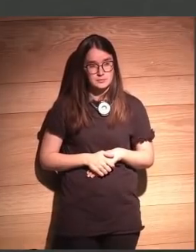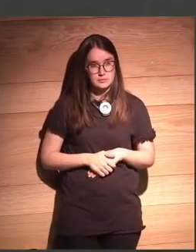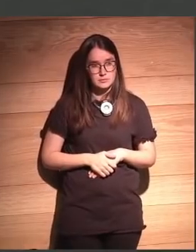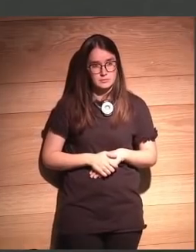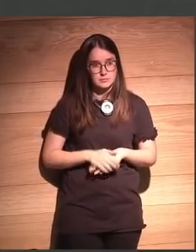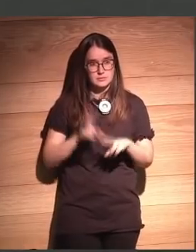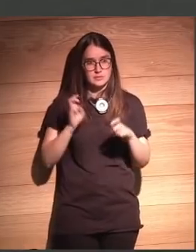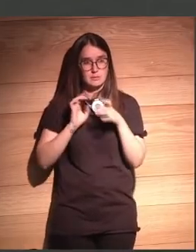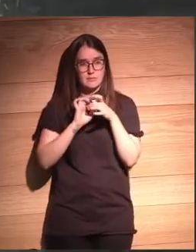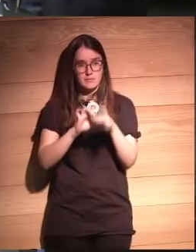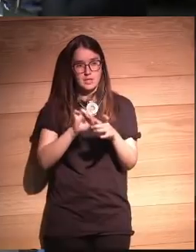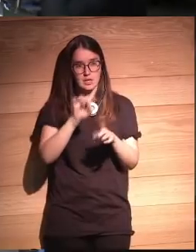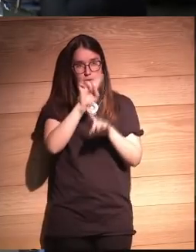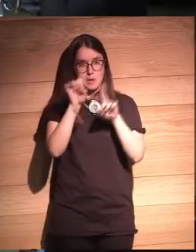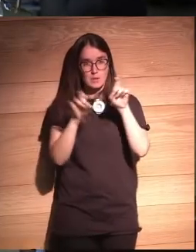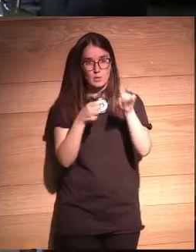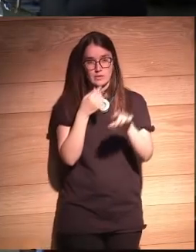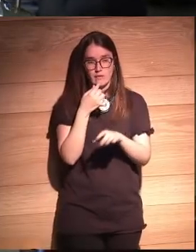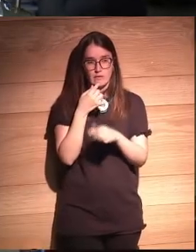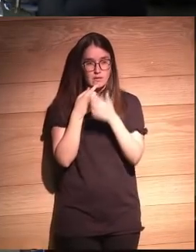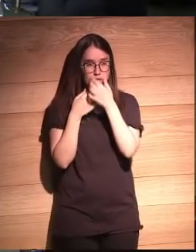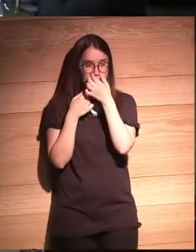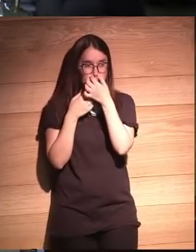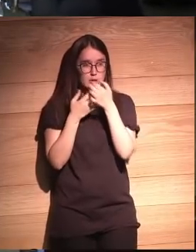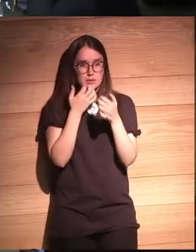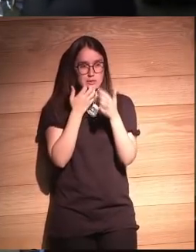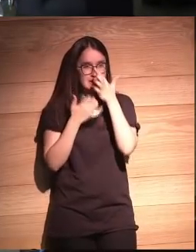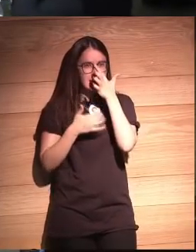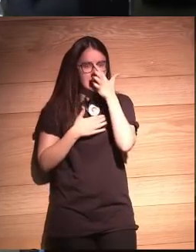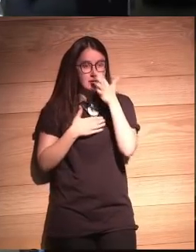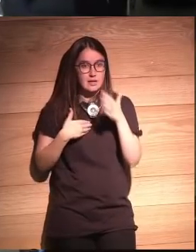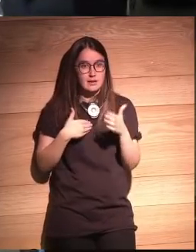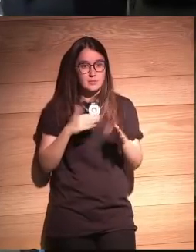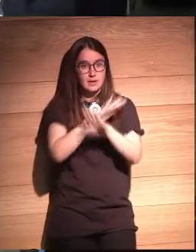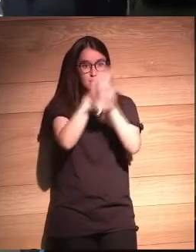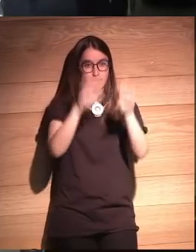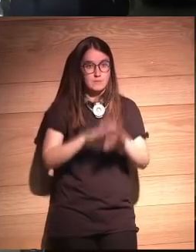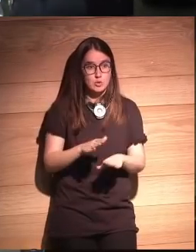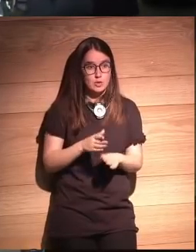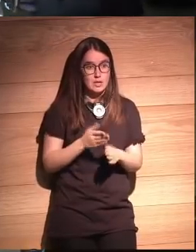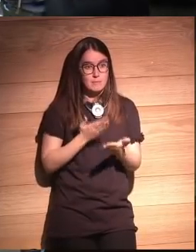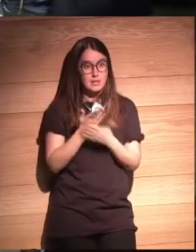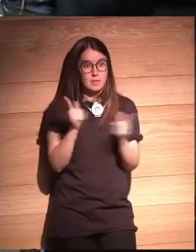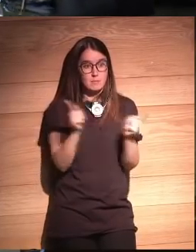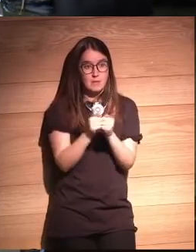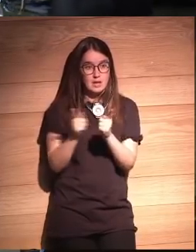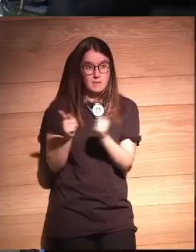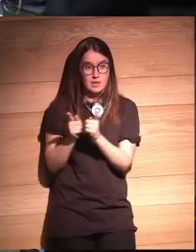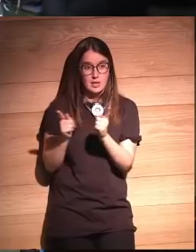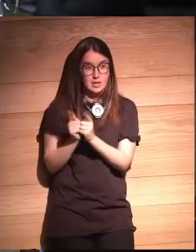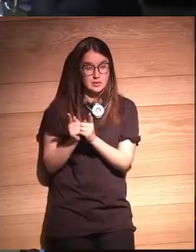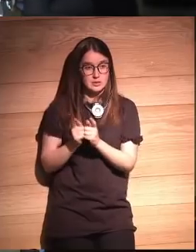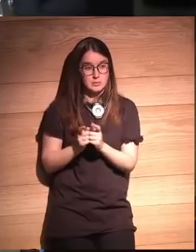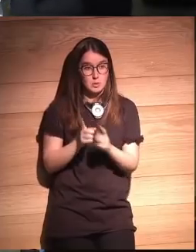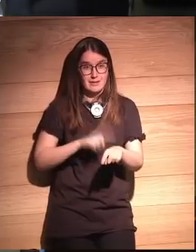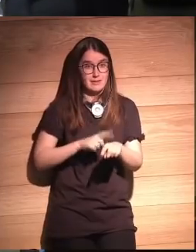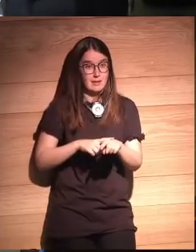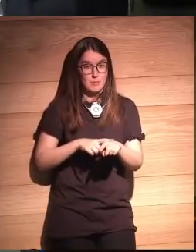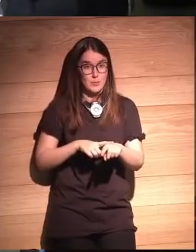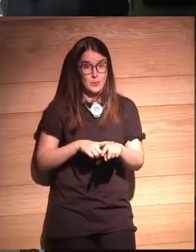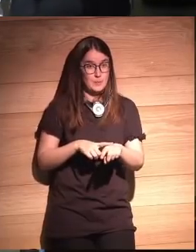En relación a la pregunta que lanzaba, o si queréis hacer alguna intervención final, sí que os voy a pedir que sea breve porque ya estamos sobre